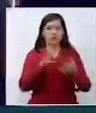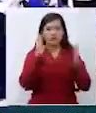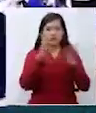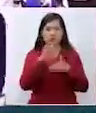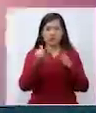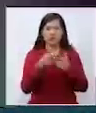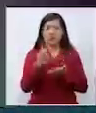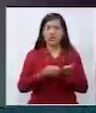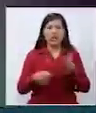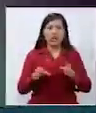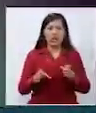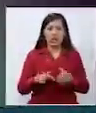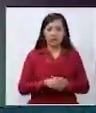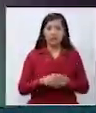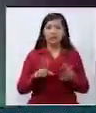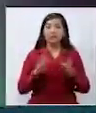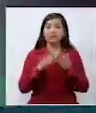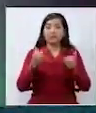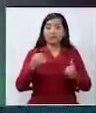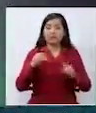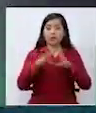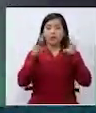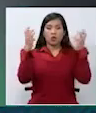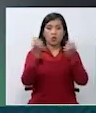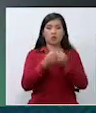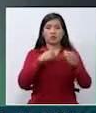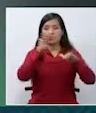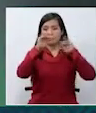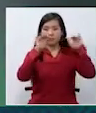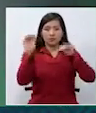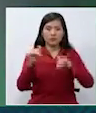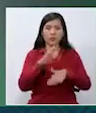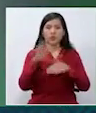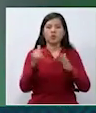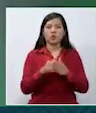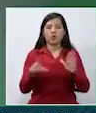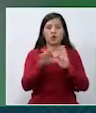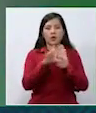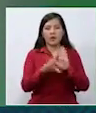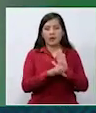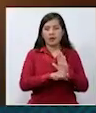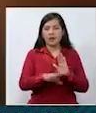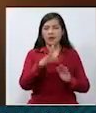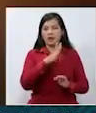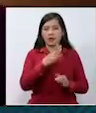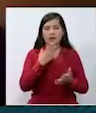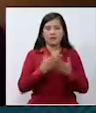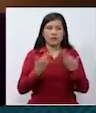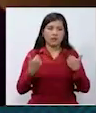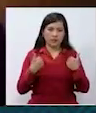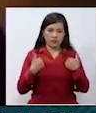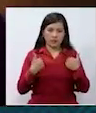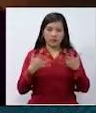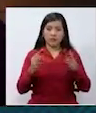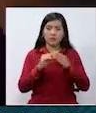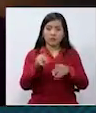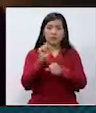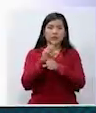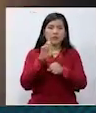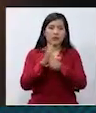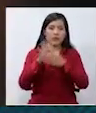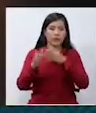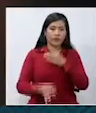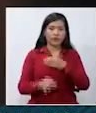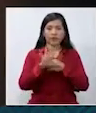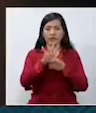hacer. Que este congreso que estamos convocando tiene toda la legalidad que corresponde, sino que en la sala plena de los